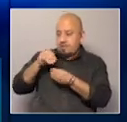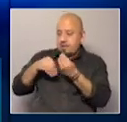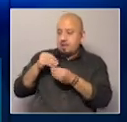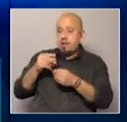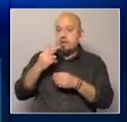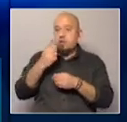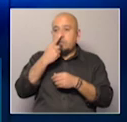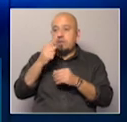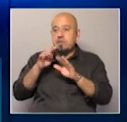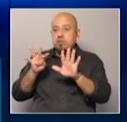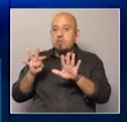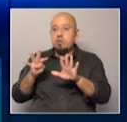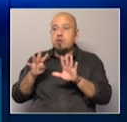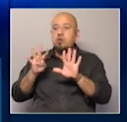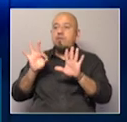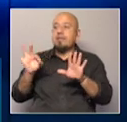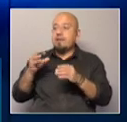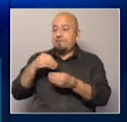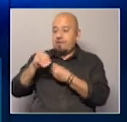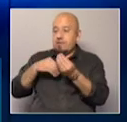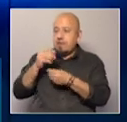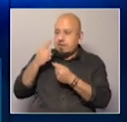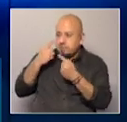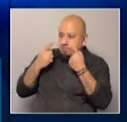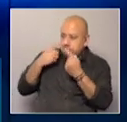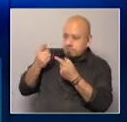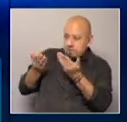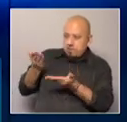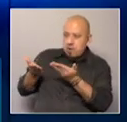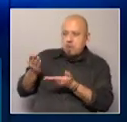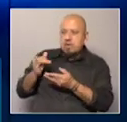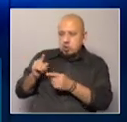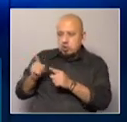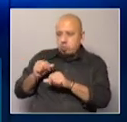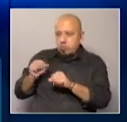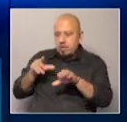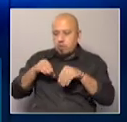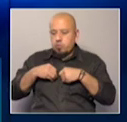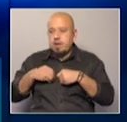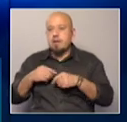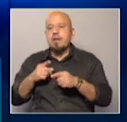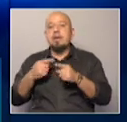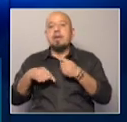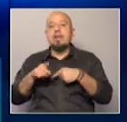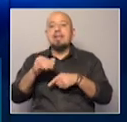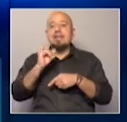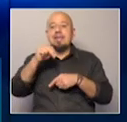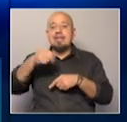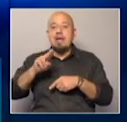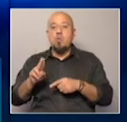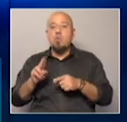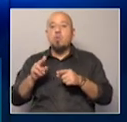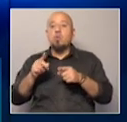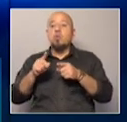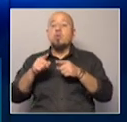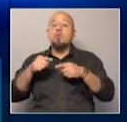en 2019 90 familias. Se espera que con otras políticas que está llevando adelante el INAU, que es continuación de